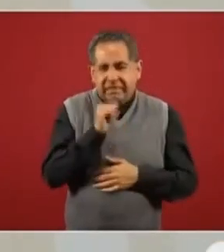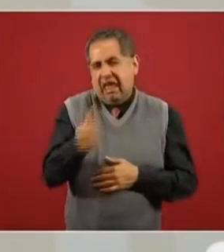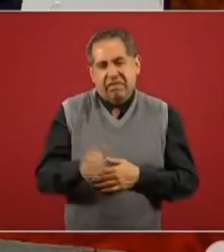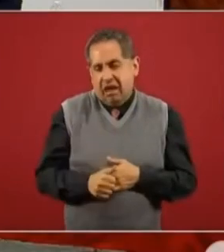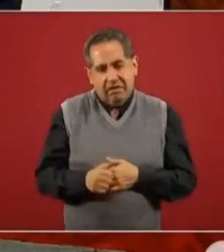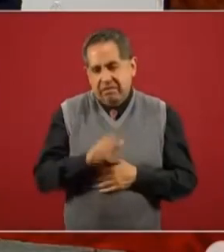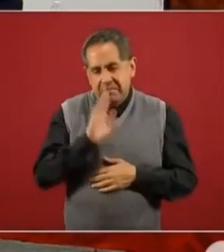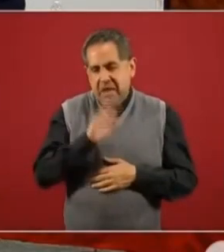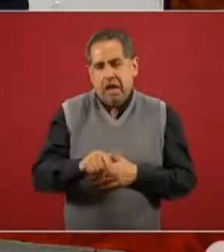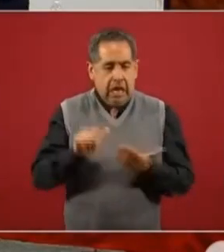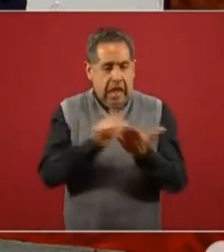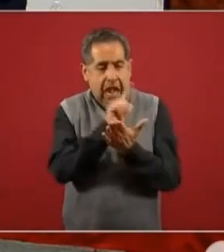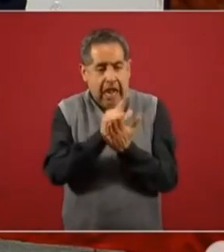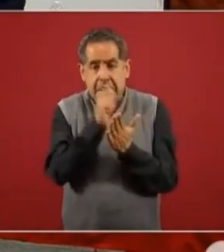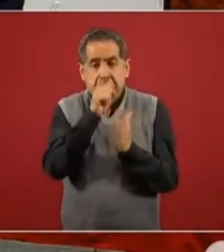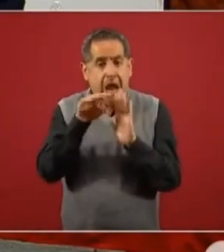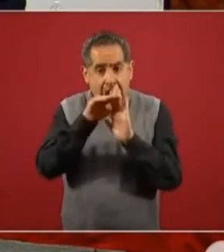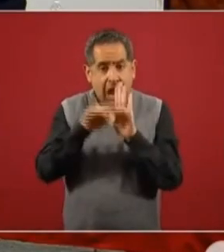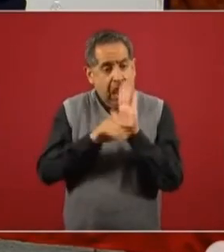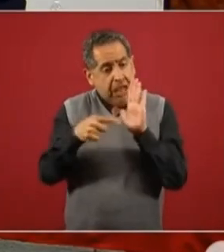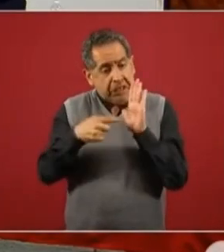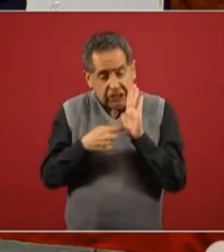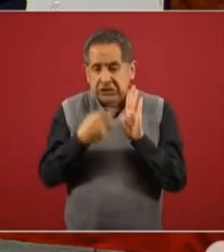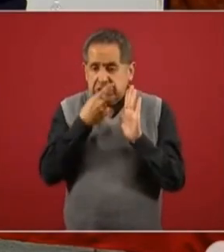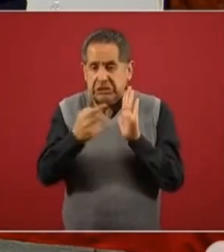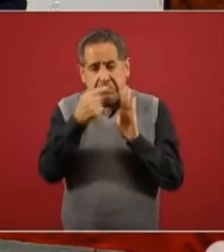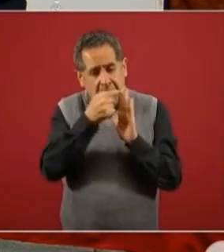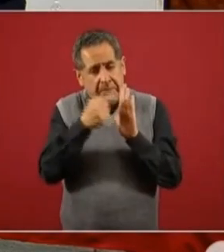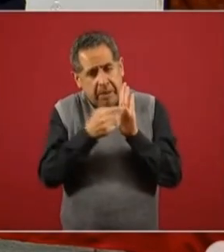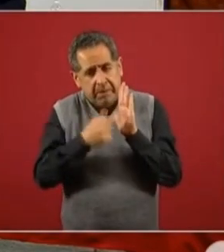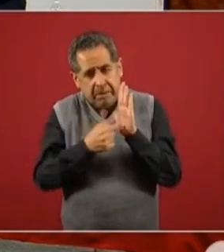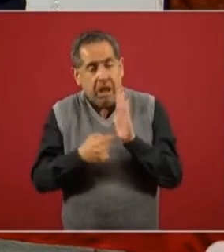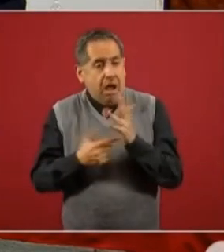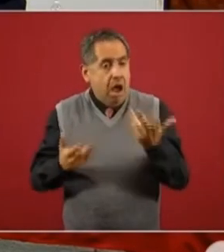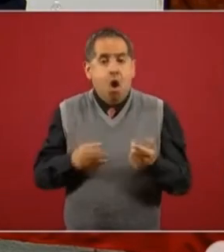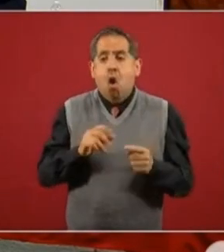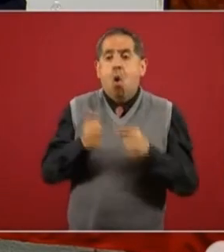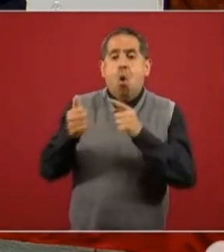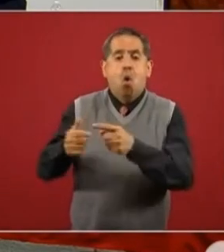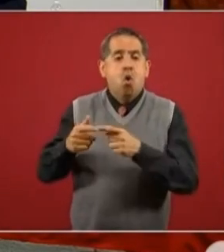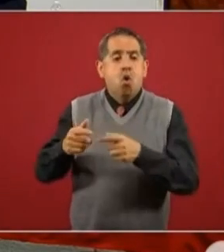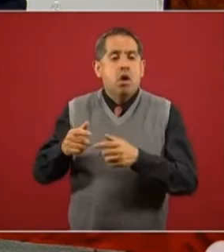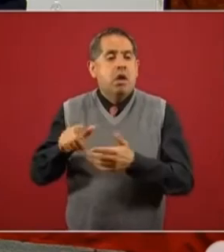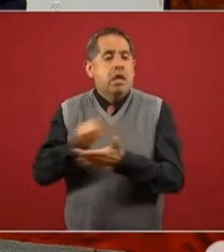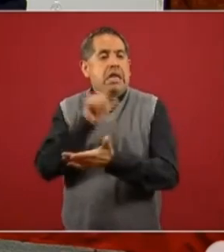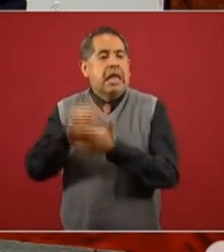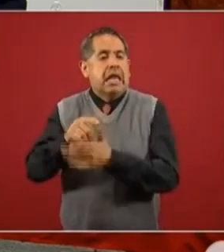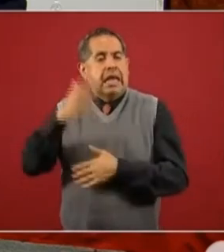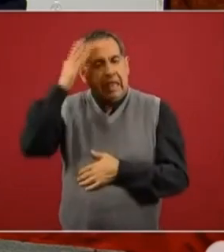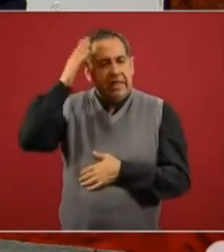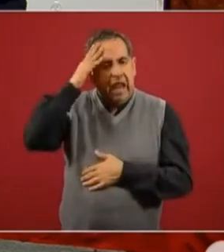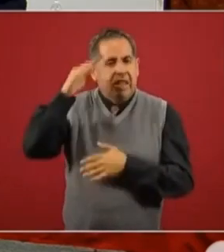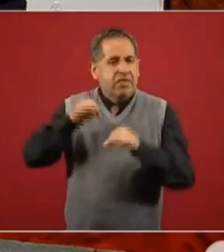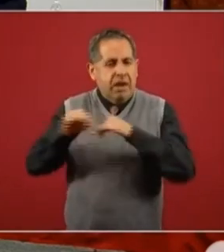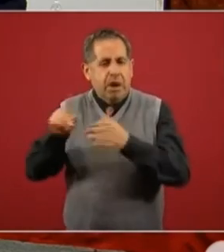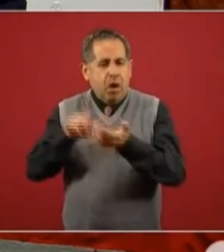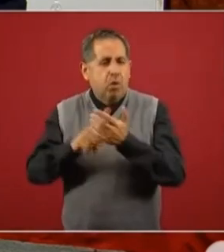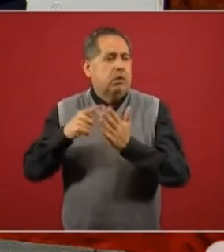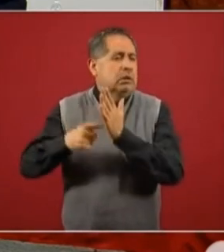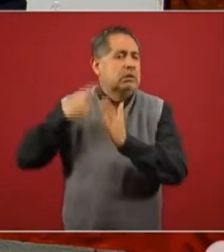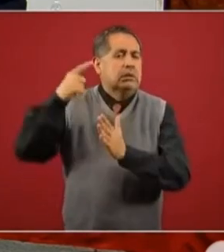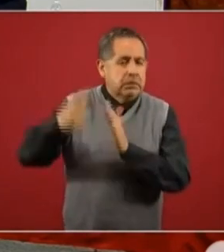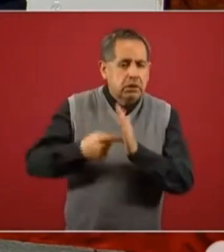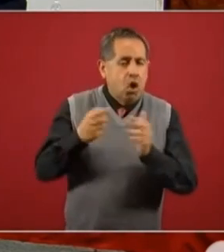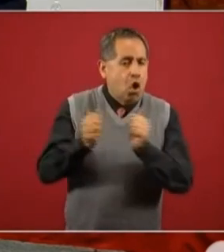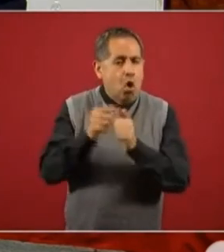contempla los mecanismos, la Ley Federal del Trabajo, también lo contemplan las condiciones generales de trabajo que se firman periódicamente